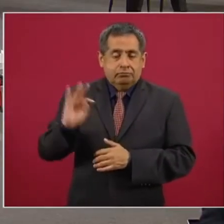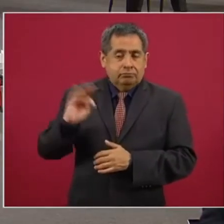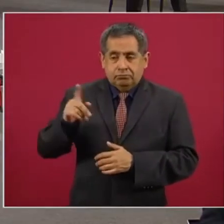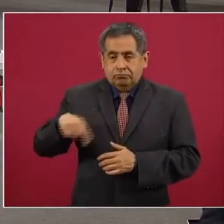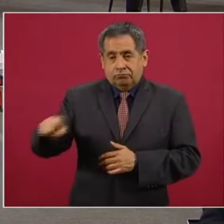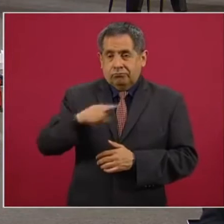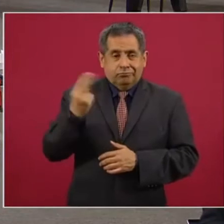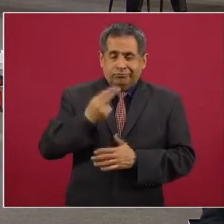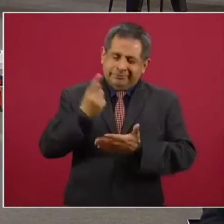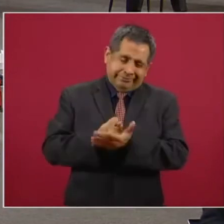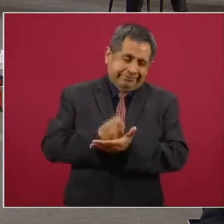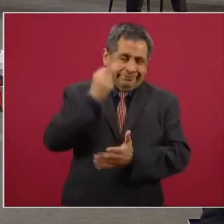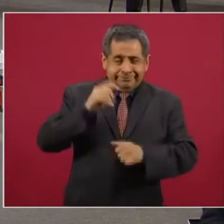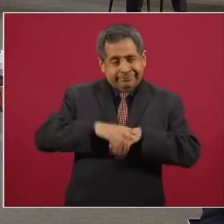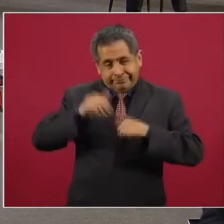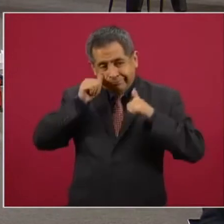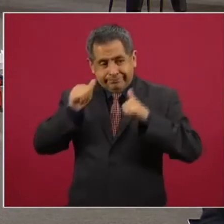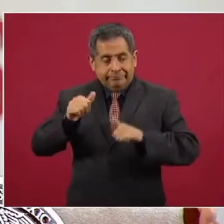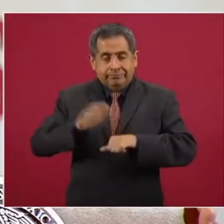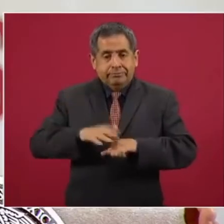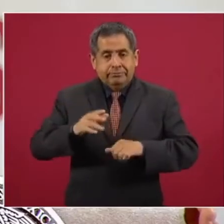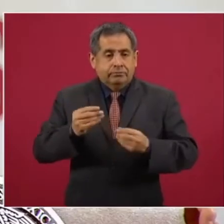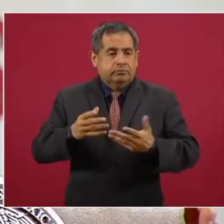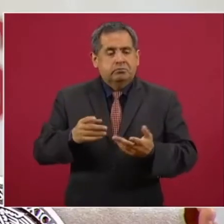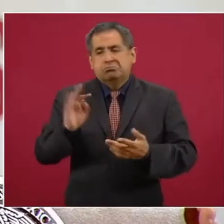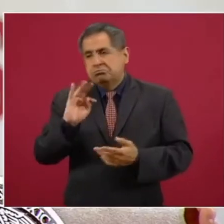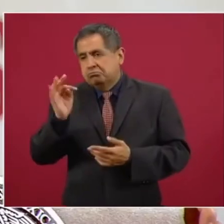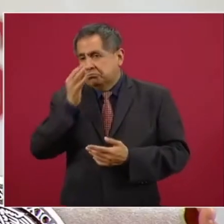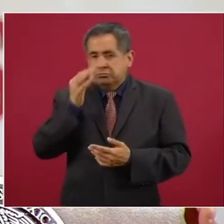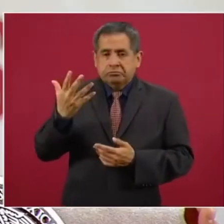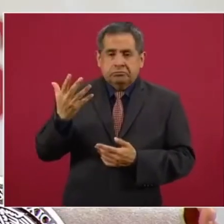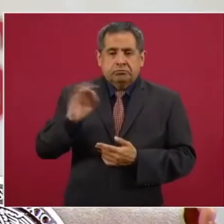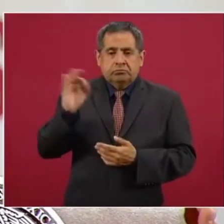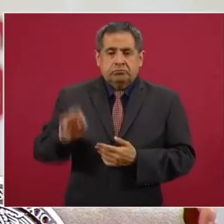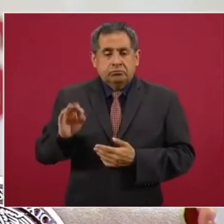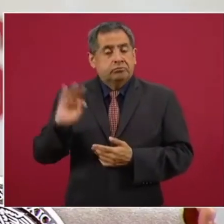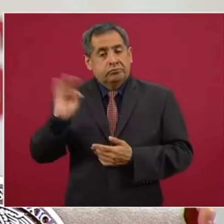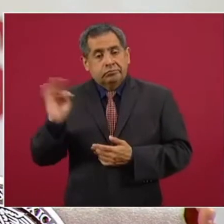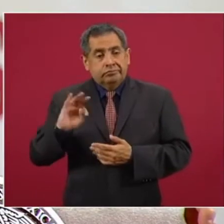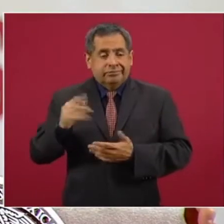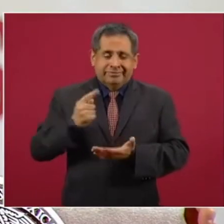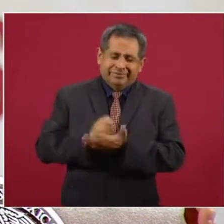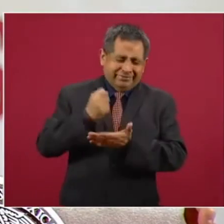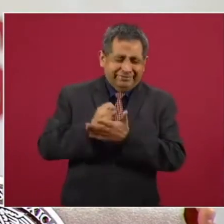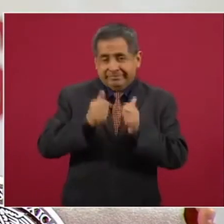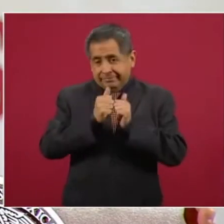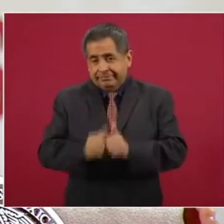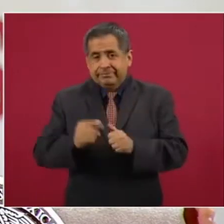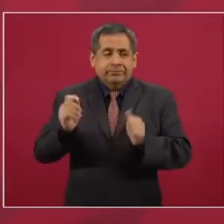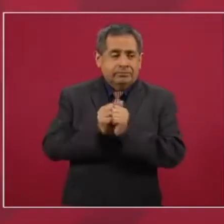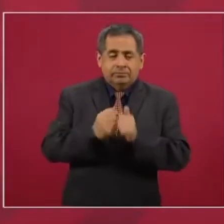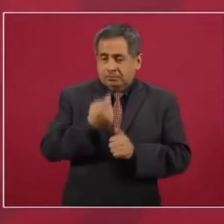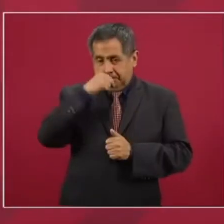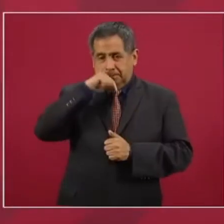un tratamiento más avanzado y cerca del 5%, incluso terapia intensiva, ventilación